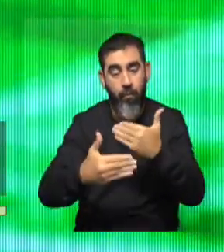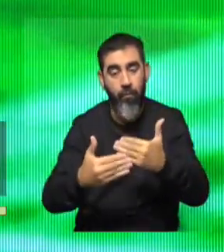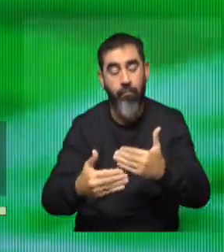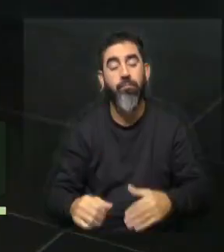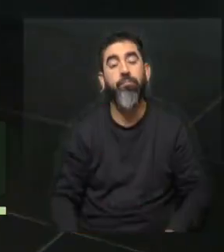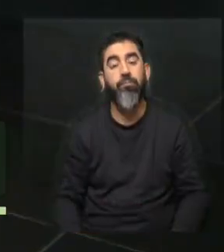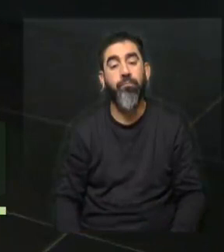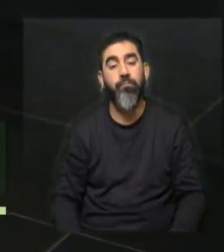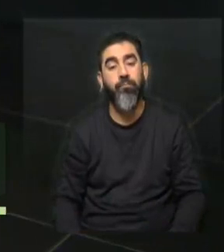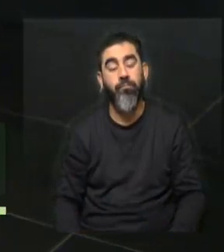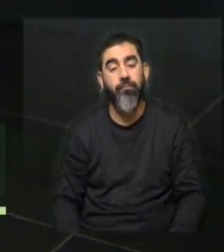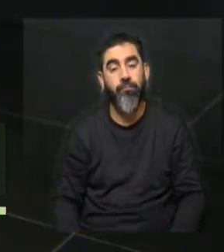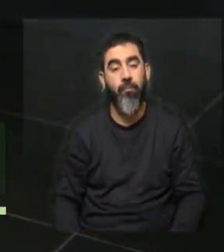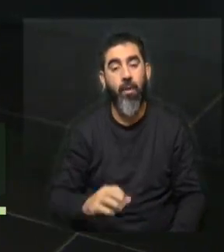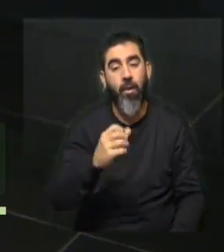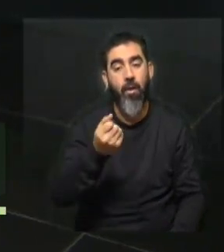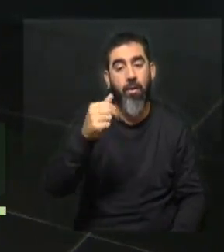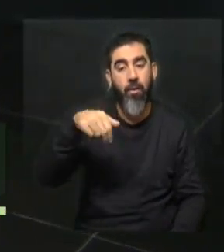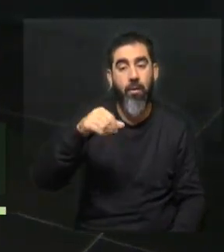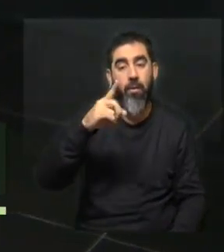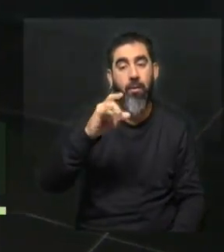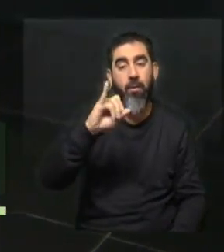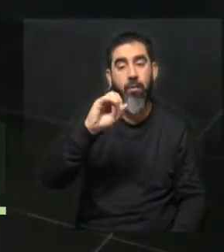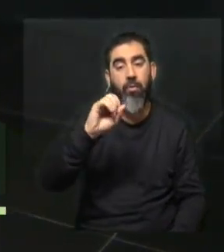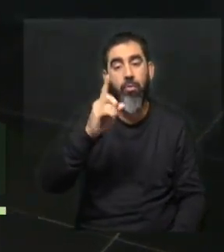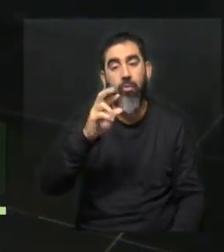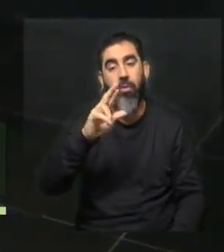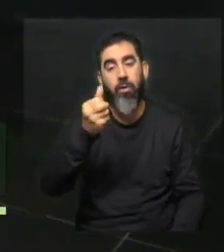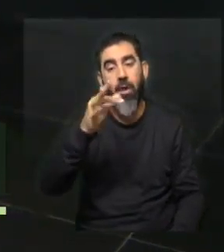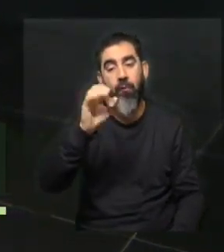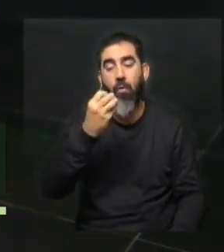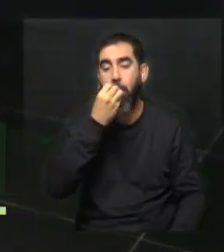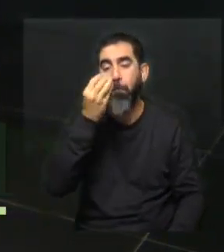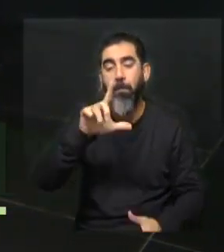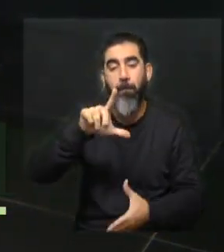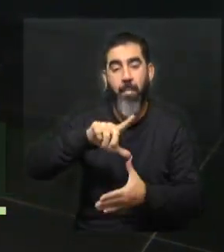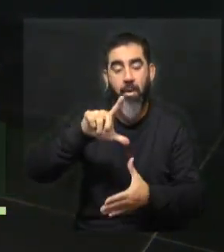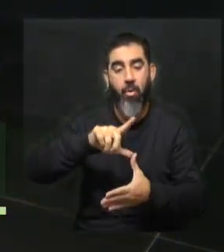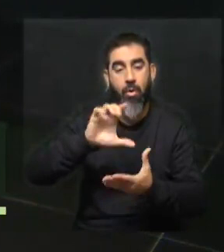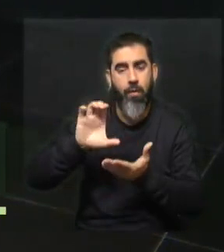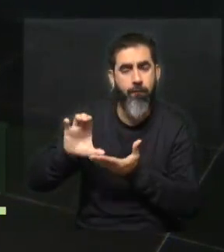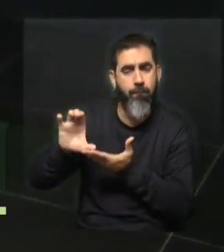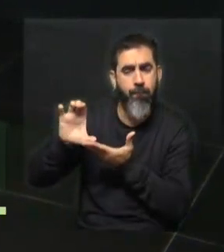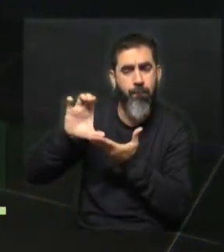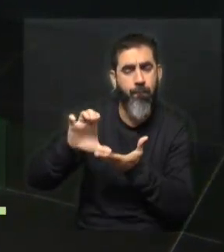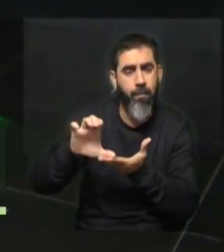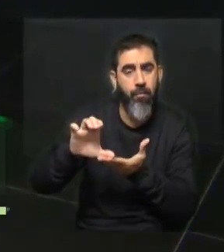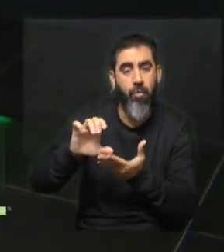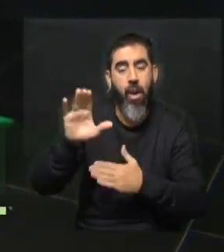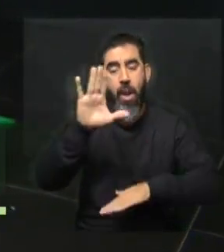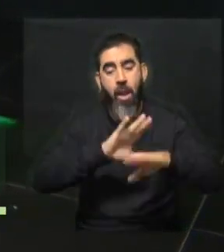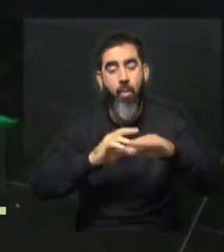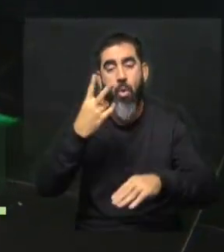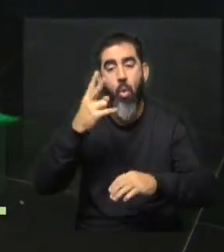el cudin un angiógrafo que es uno de los mejores que hay en Latinoamérica se ha hecho una inversión se remodelaron los dos